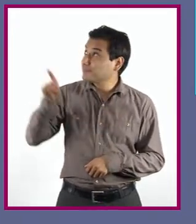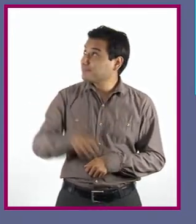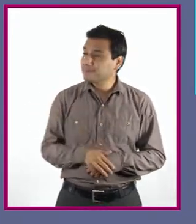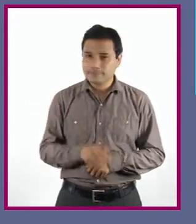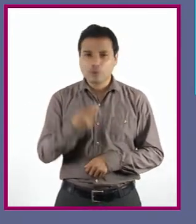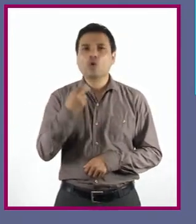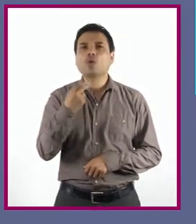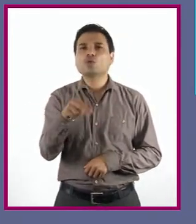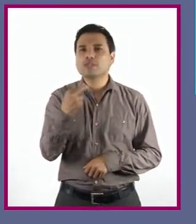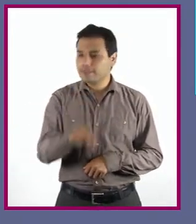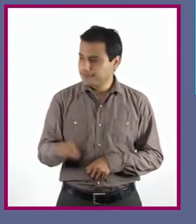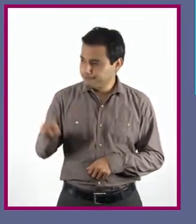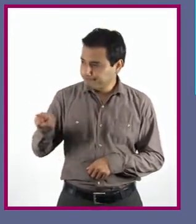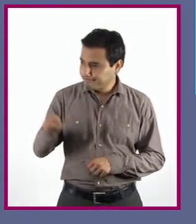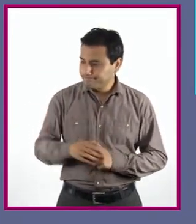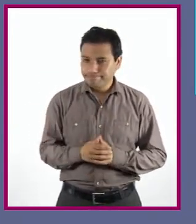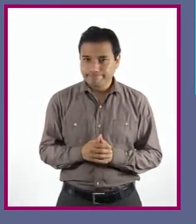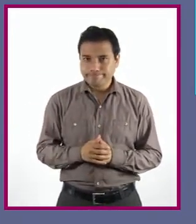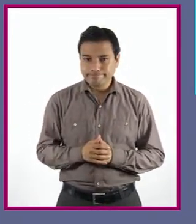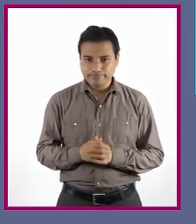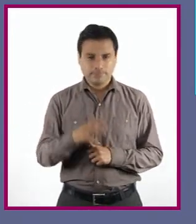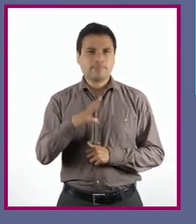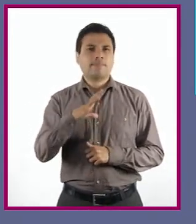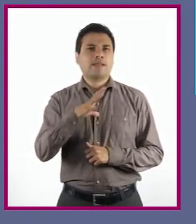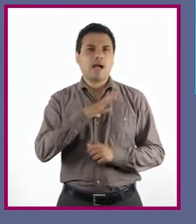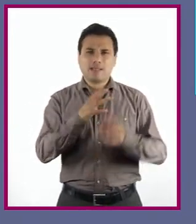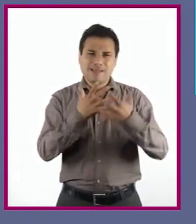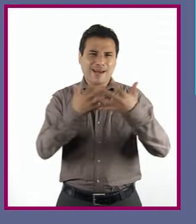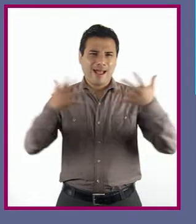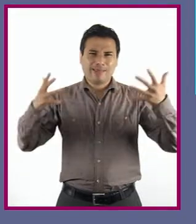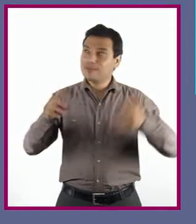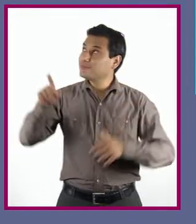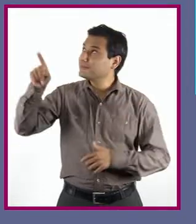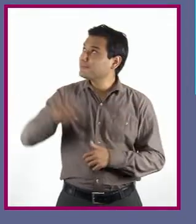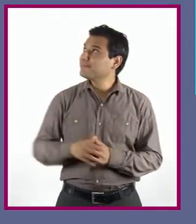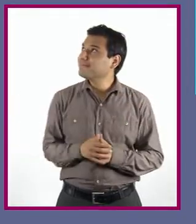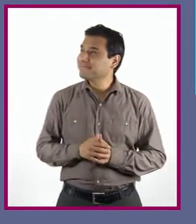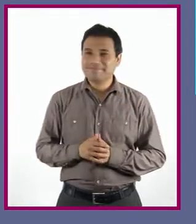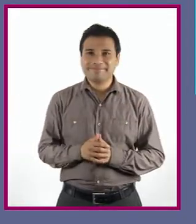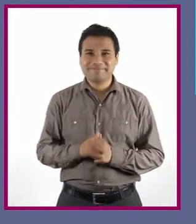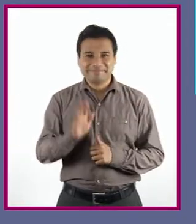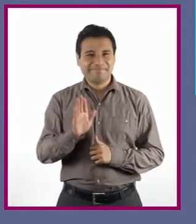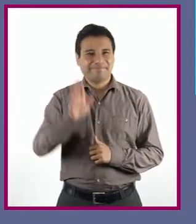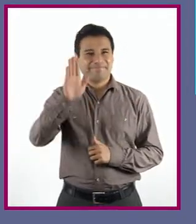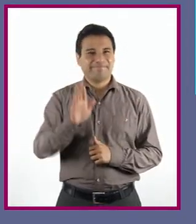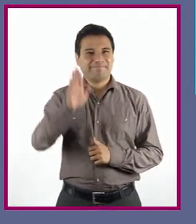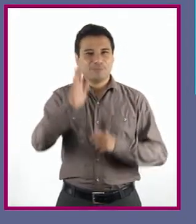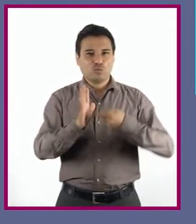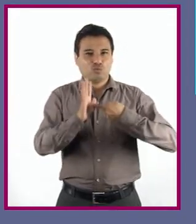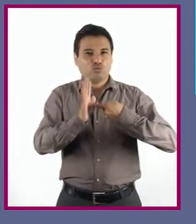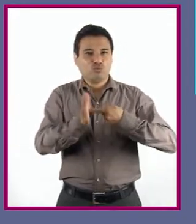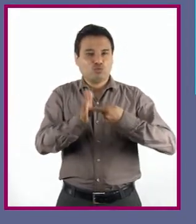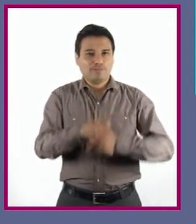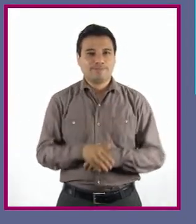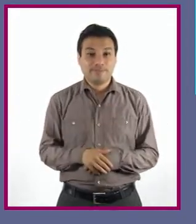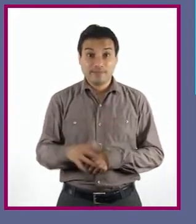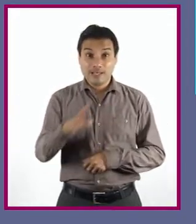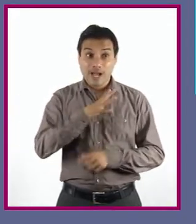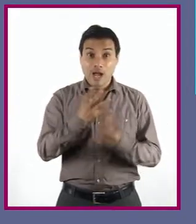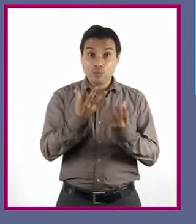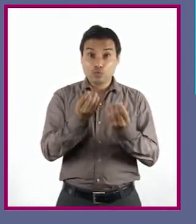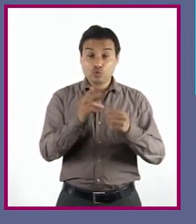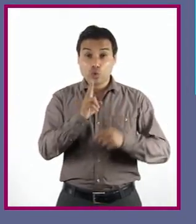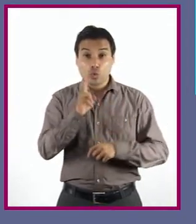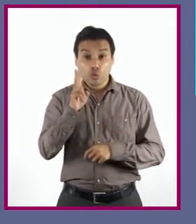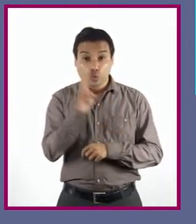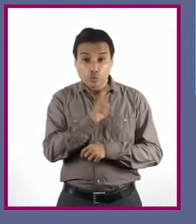se llaman eólicas y están equipadas con enormes aspas parecidas a los molinos de viento. Entre más viento haya, se